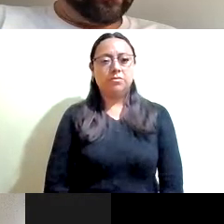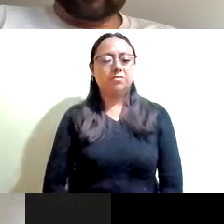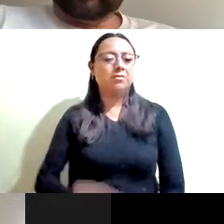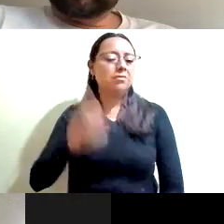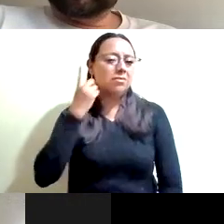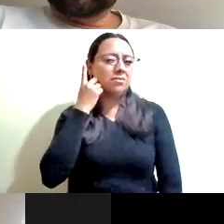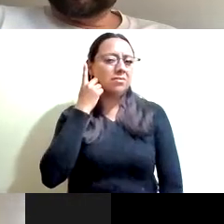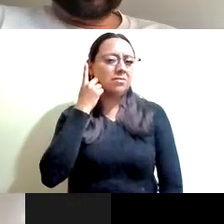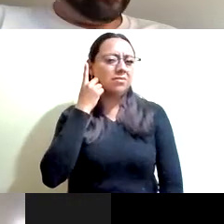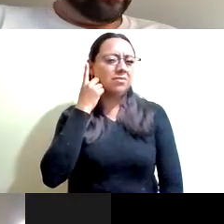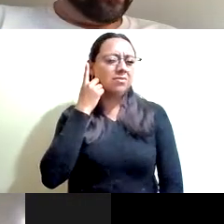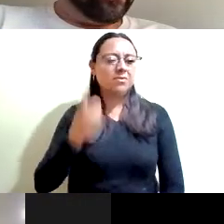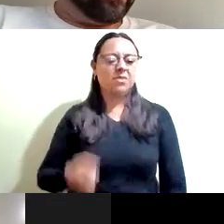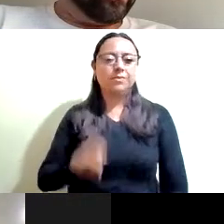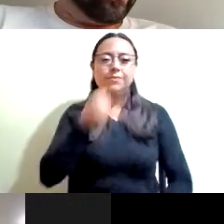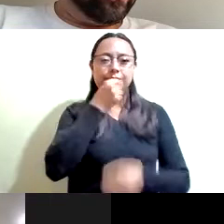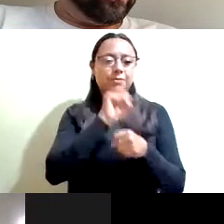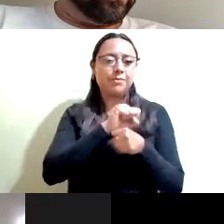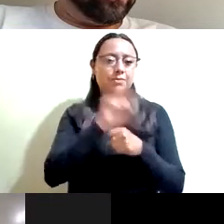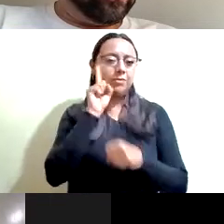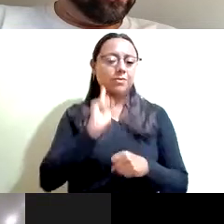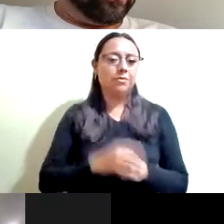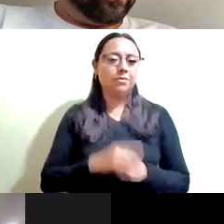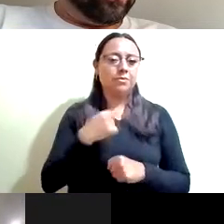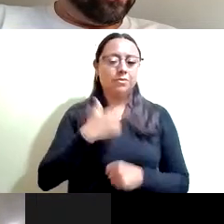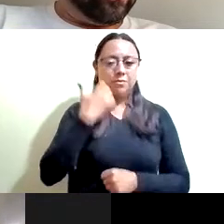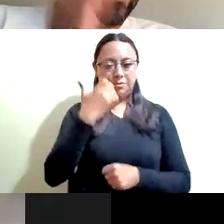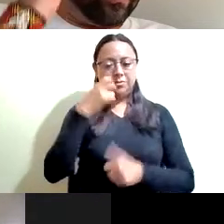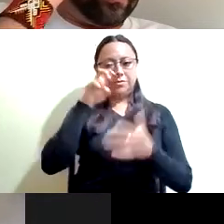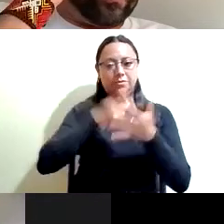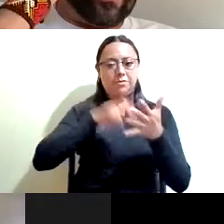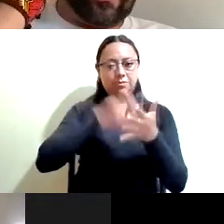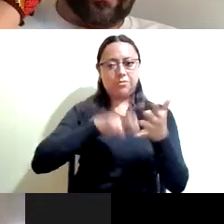Diputada, secretaria, quisiera rectificar mi voto.